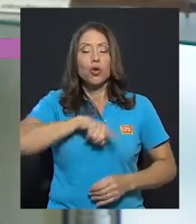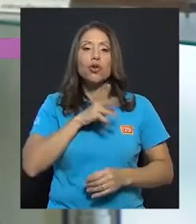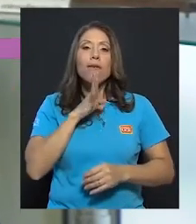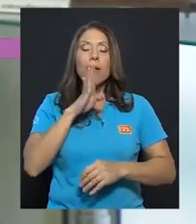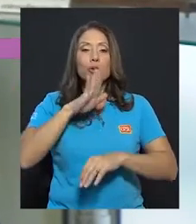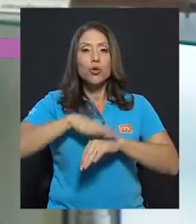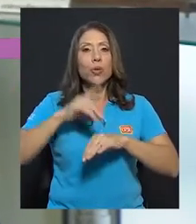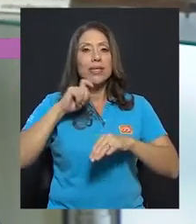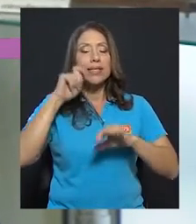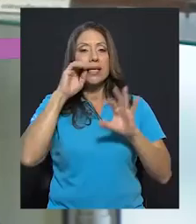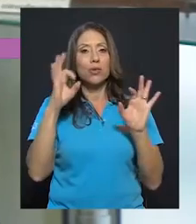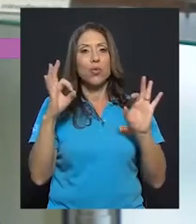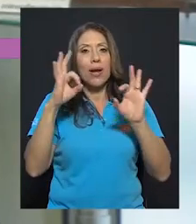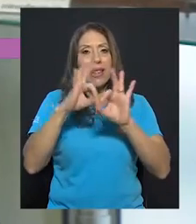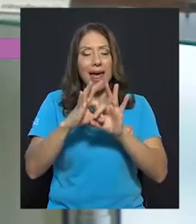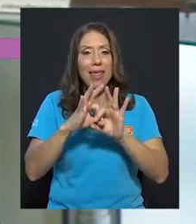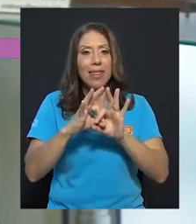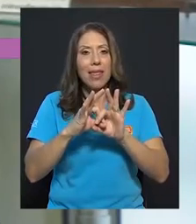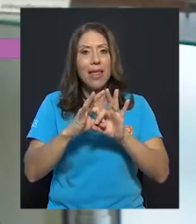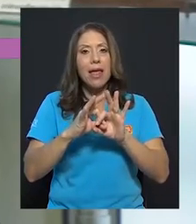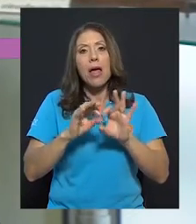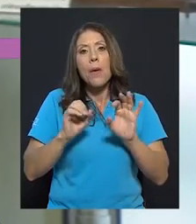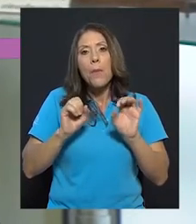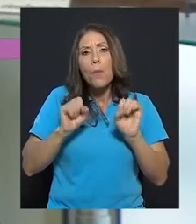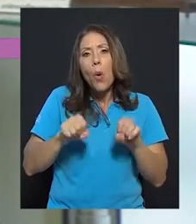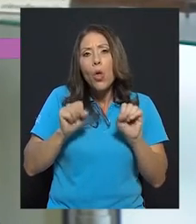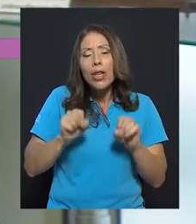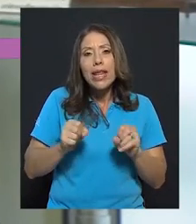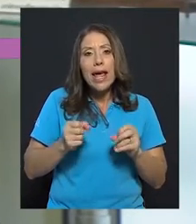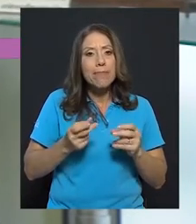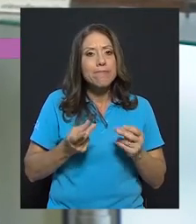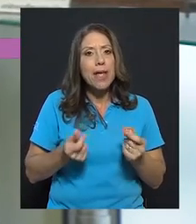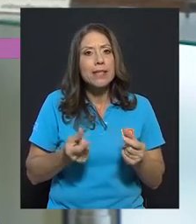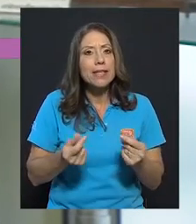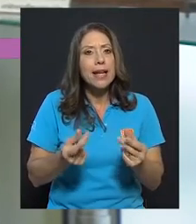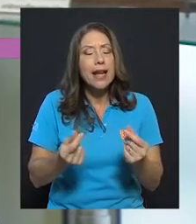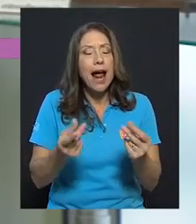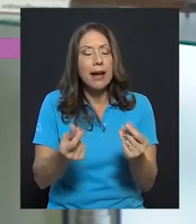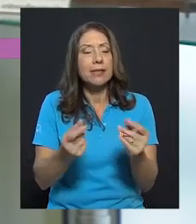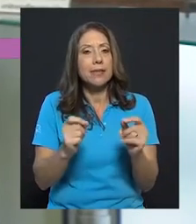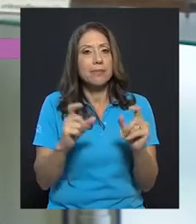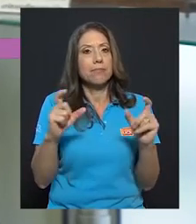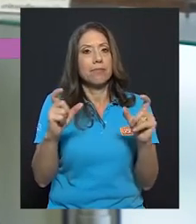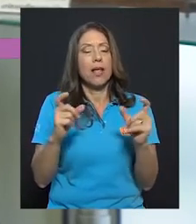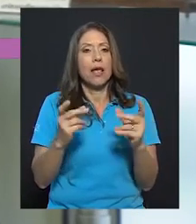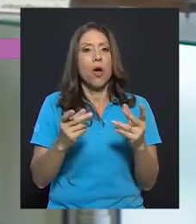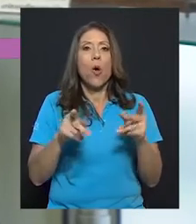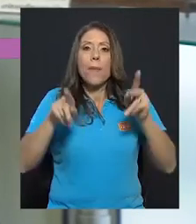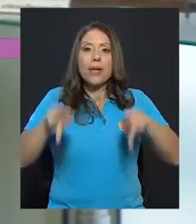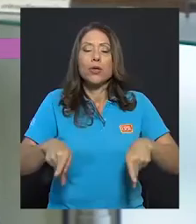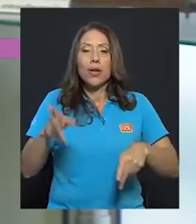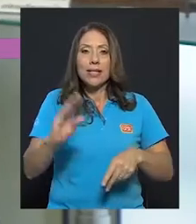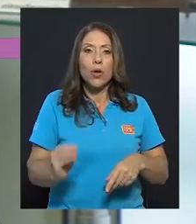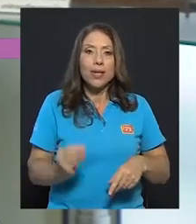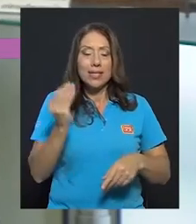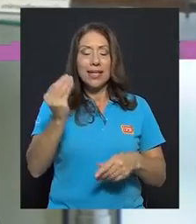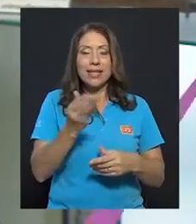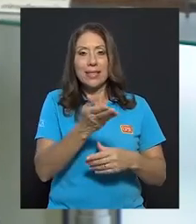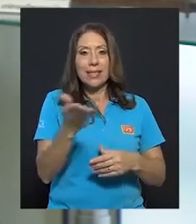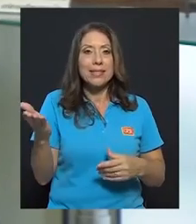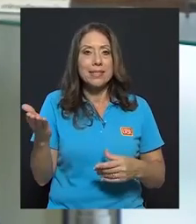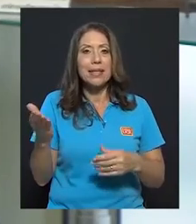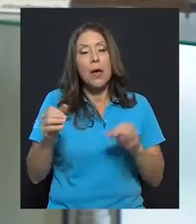sexualidad podría acelerarse o las personas, en este caso las personas adolescentes, los